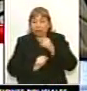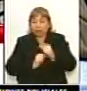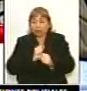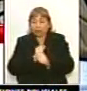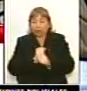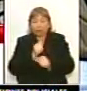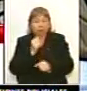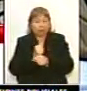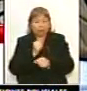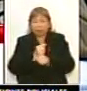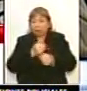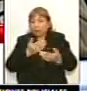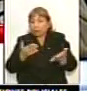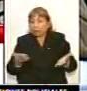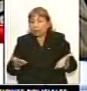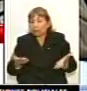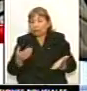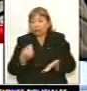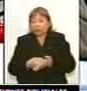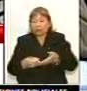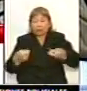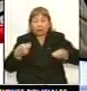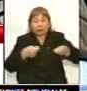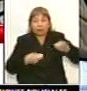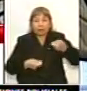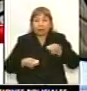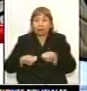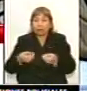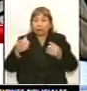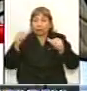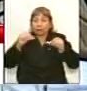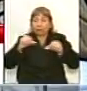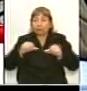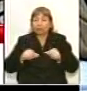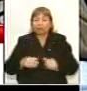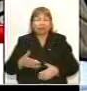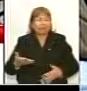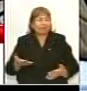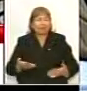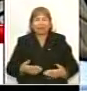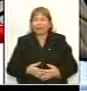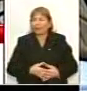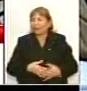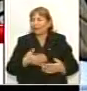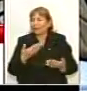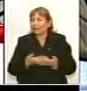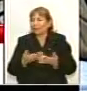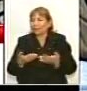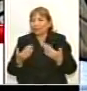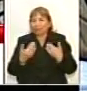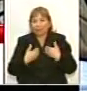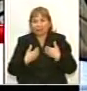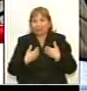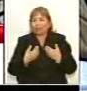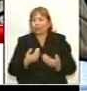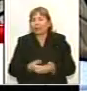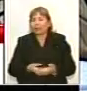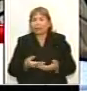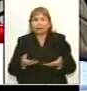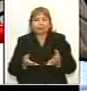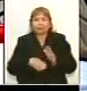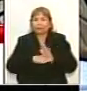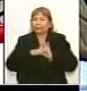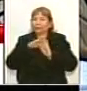sin trabajo en un país en que la inversión está cayendo de manera dramática. Ese es el problema que está teniendo el Perú. Que el Perú crezca